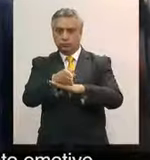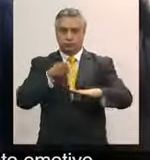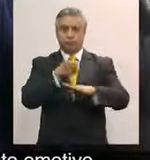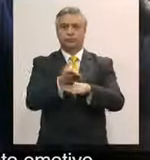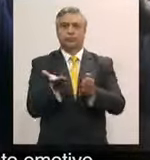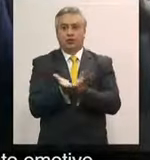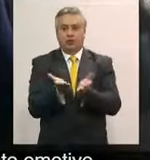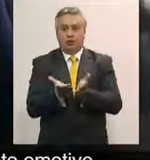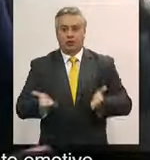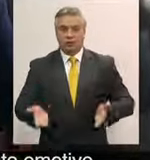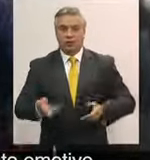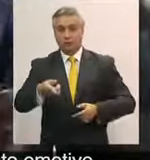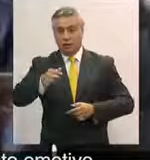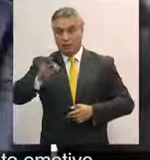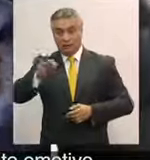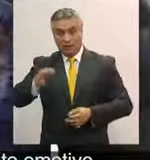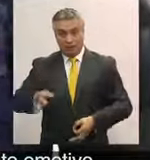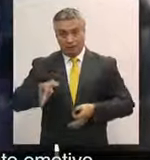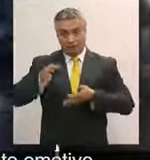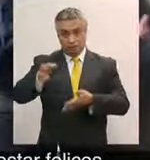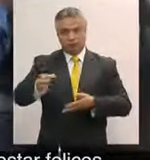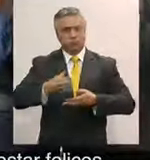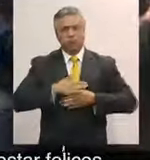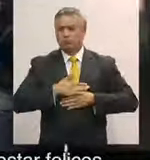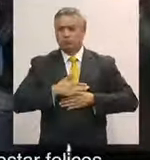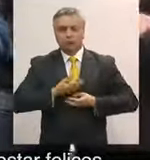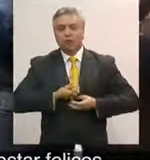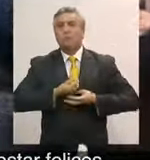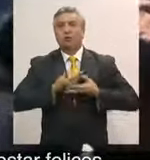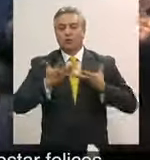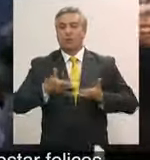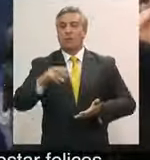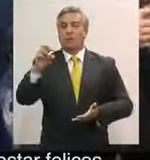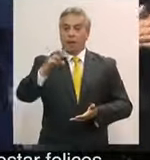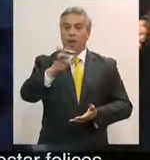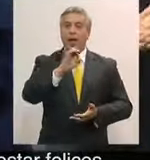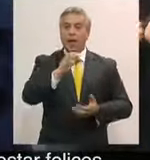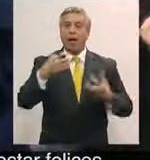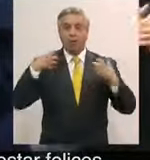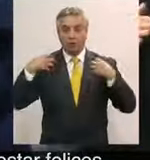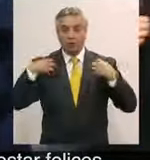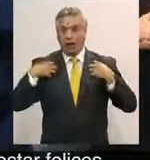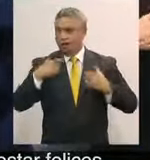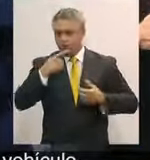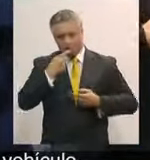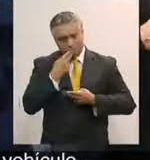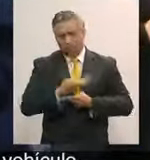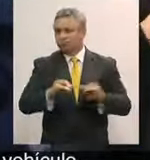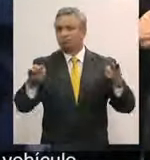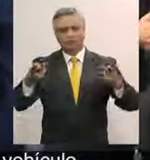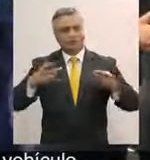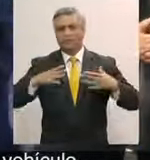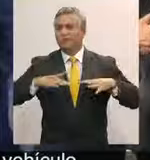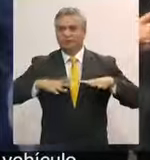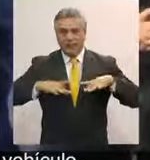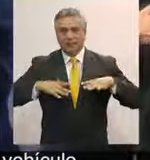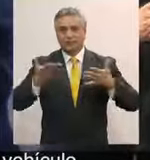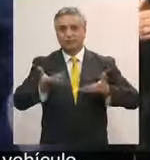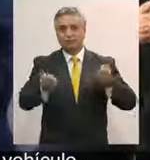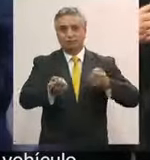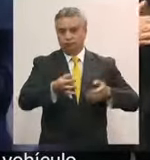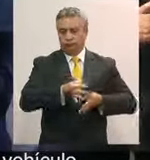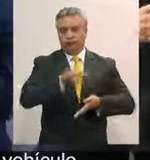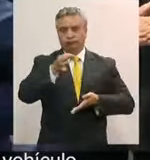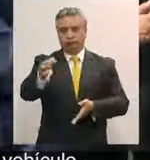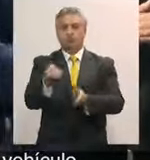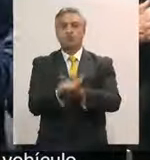La entrega de las llaves significó un momento emotivo, donde los padres y apoderados aseguraron estar felices por concretar la entrega de este